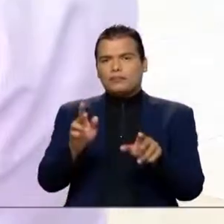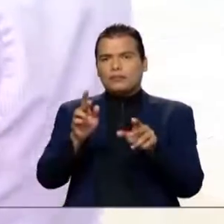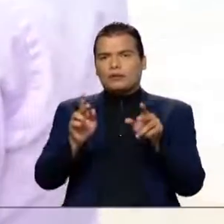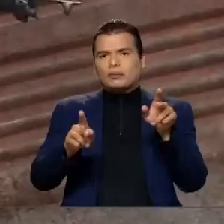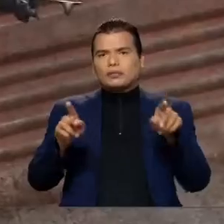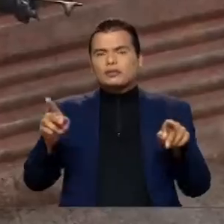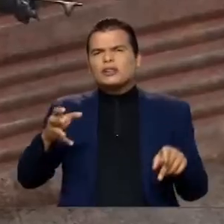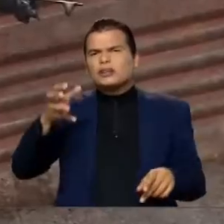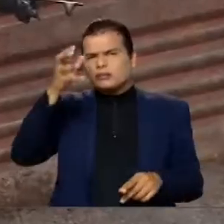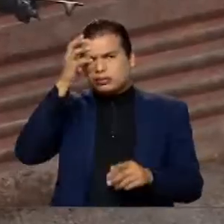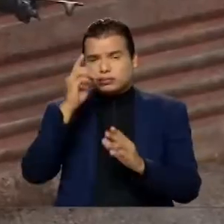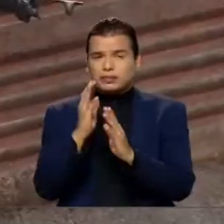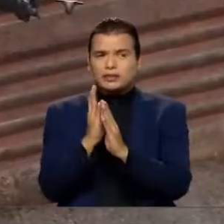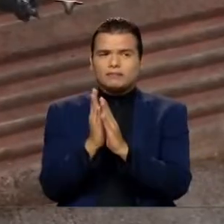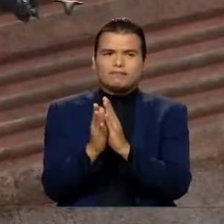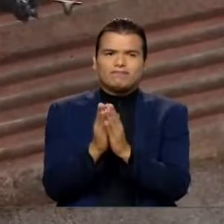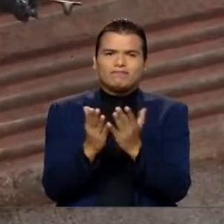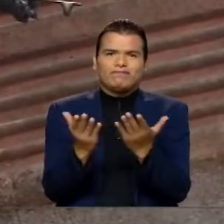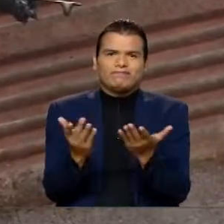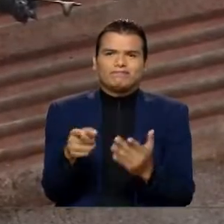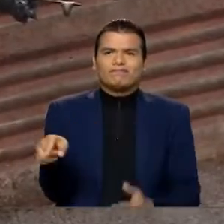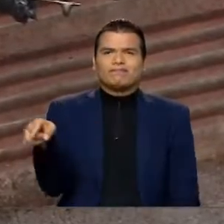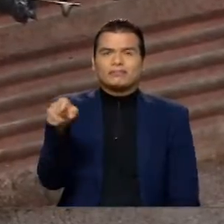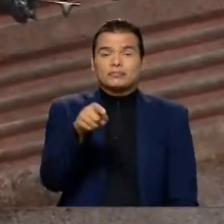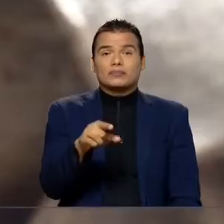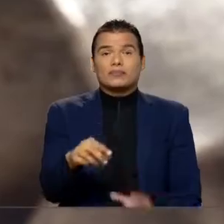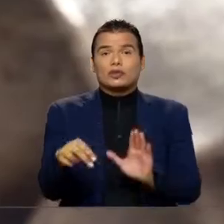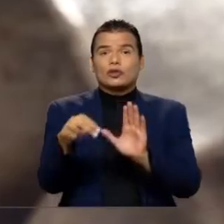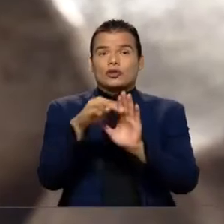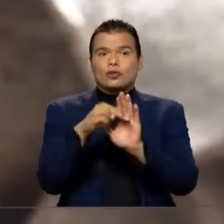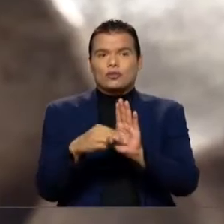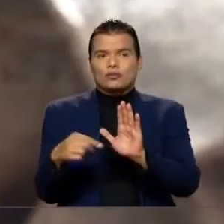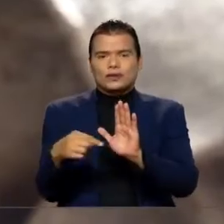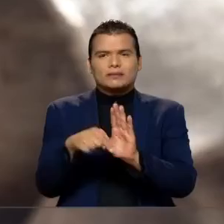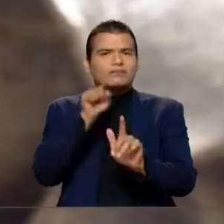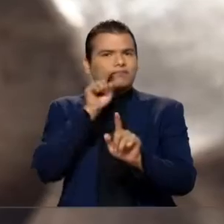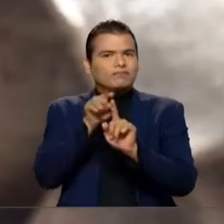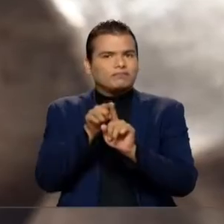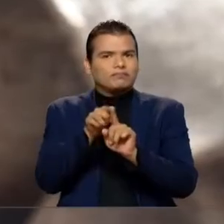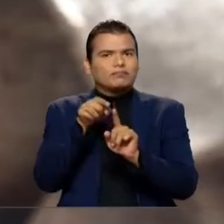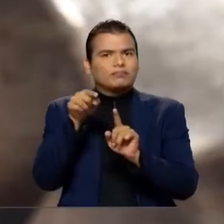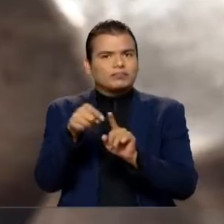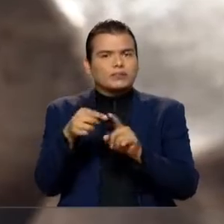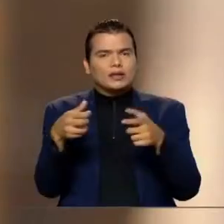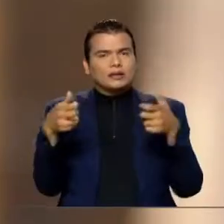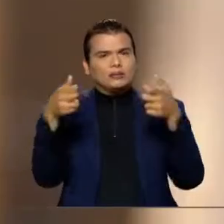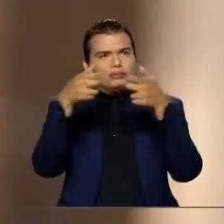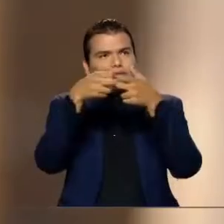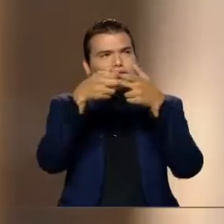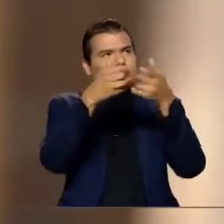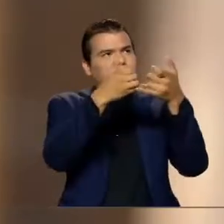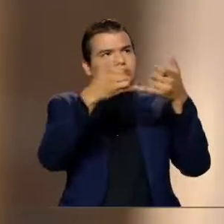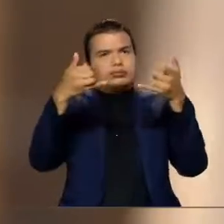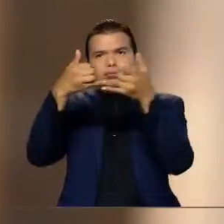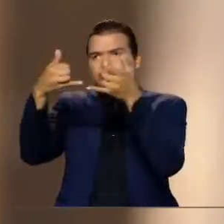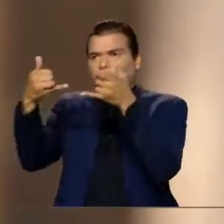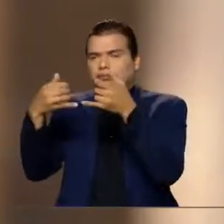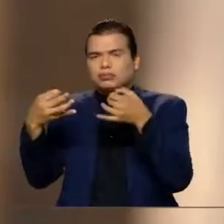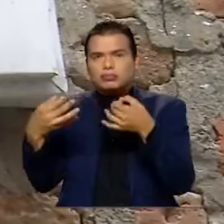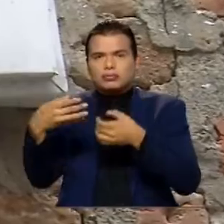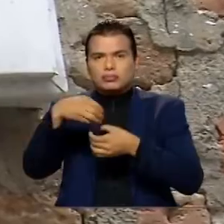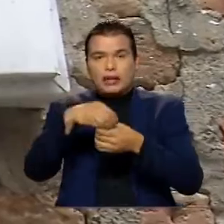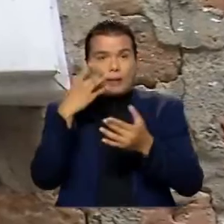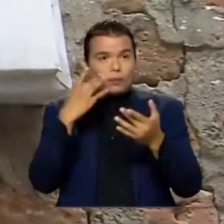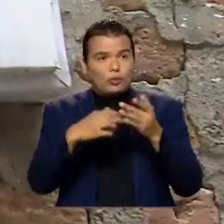de este tipo obedecen principalmente al incumplimiento de las normas fijadas por el Ministerio de Minas y Energía para garantizar la seguridad en